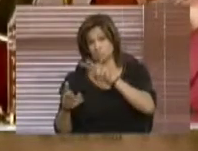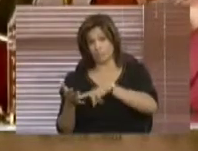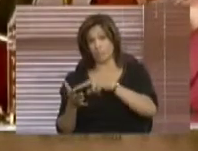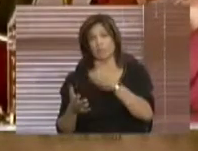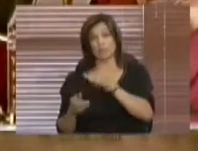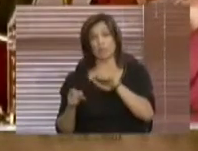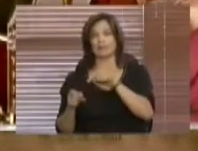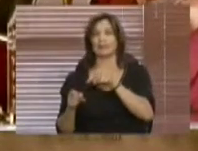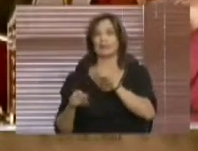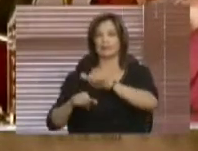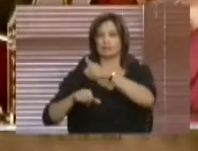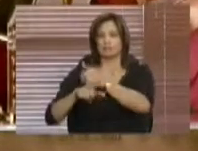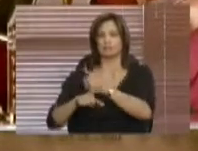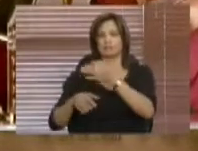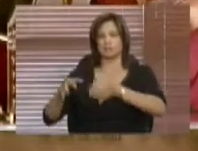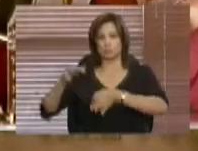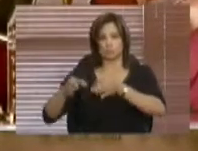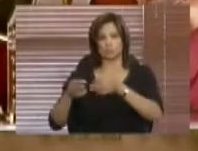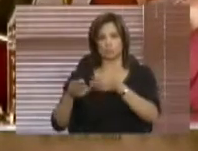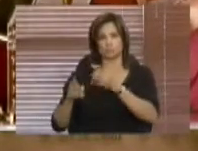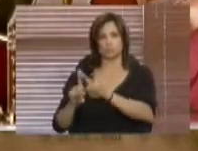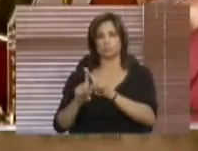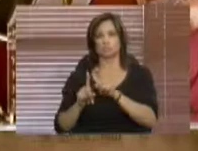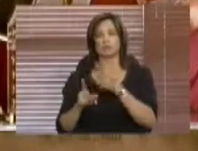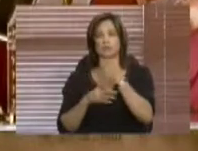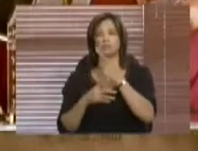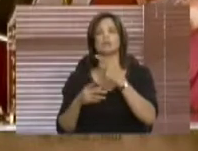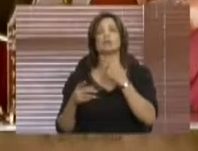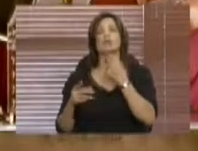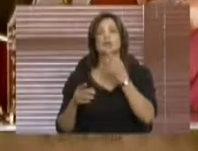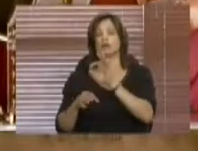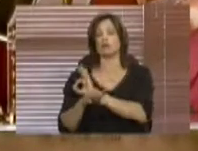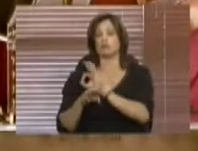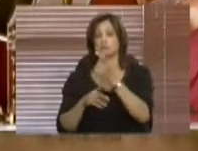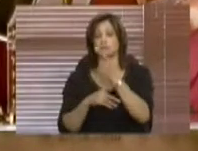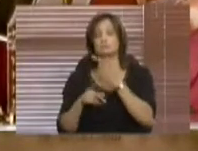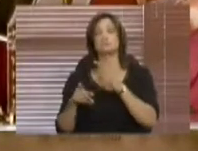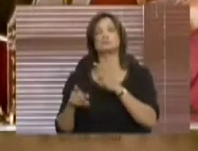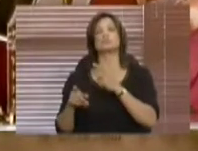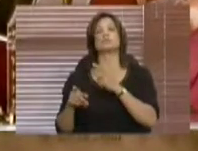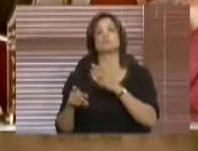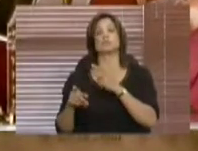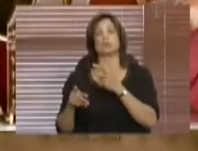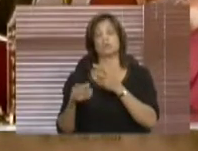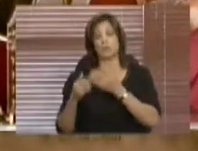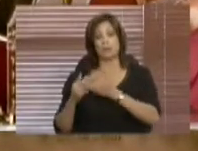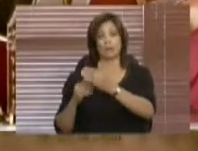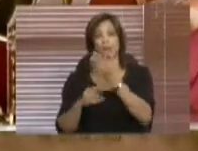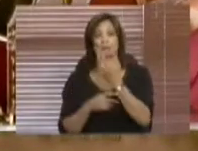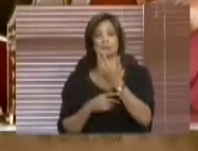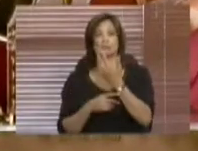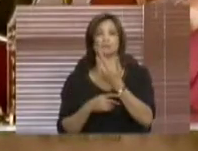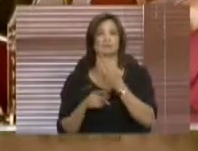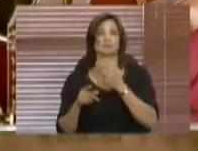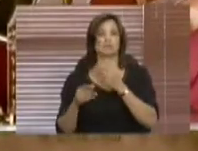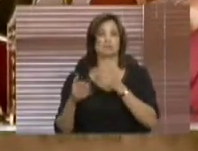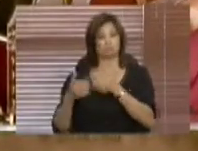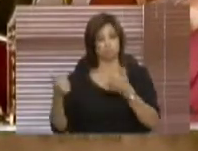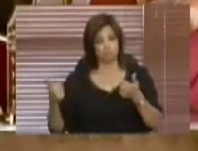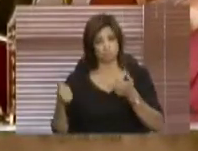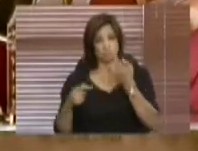se erigió el poder jurisdiccional, reconfigurando la función de juzgar a partir de tres órdenes